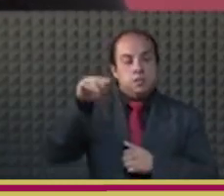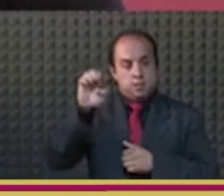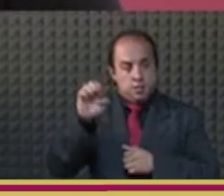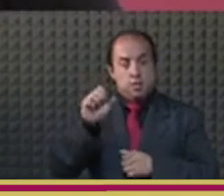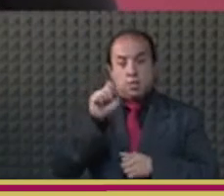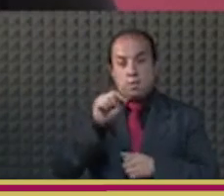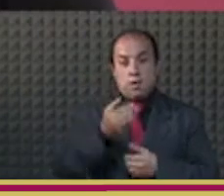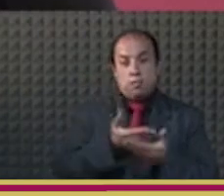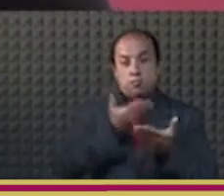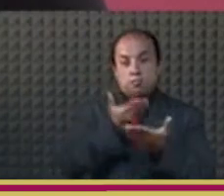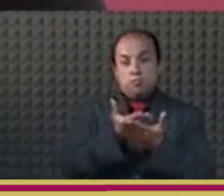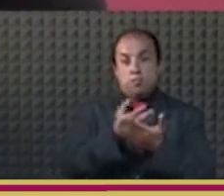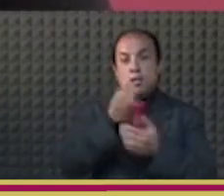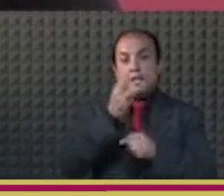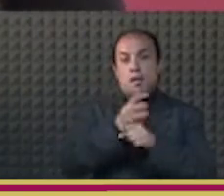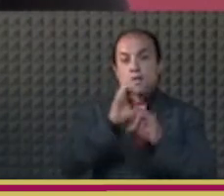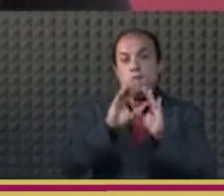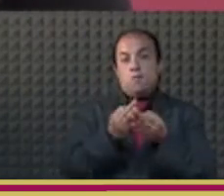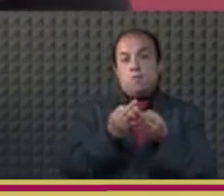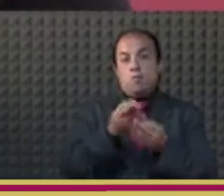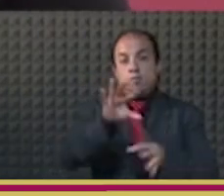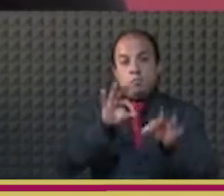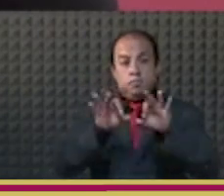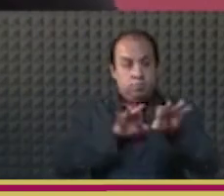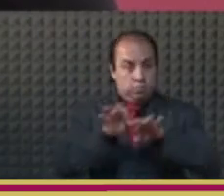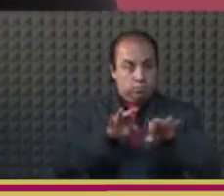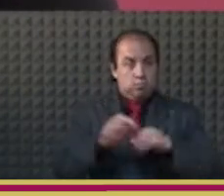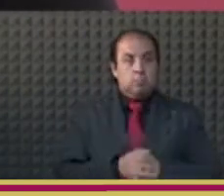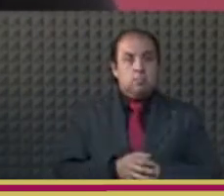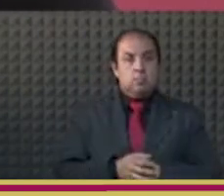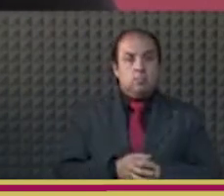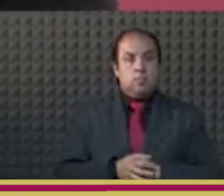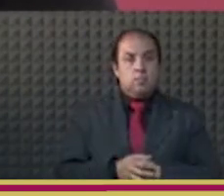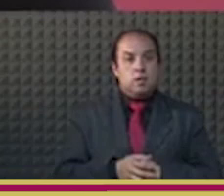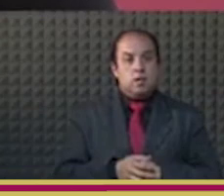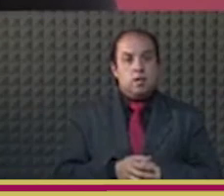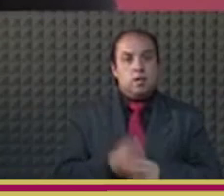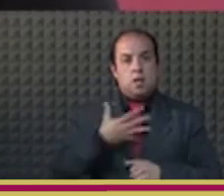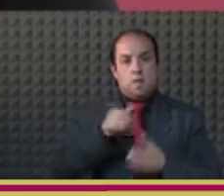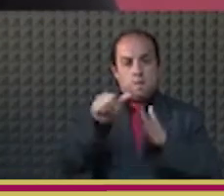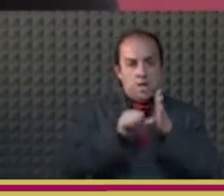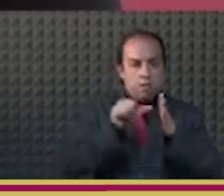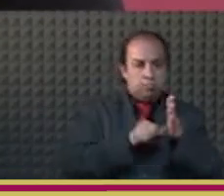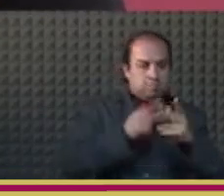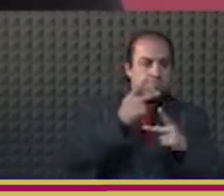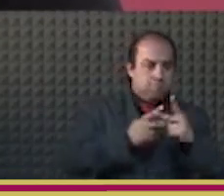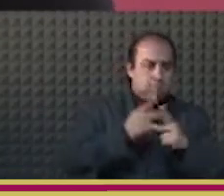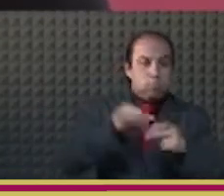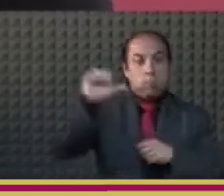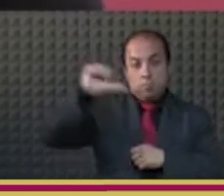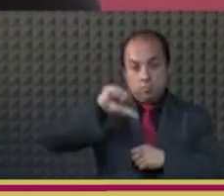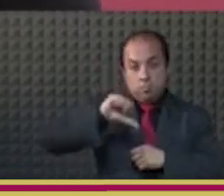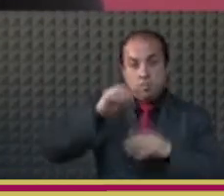les ofrece una tercera vía para poder encontrar un trabajo. Tras varios meses de preparación,